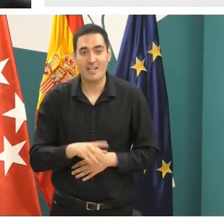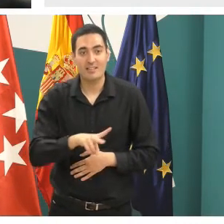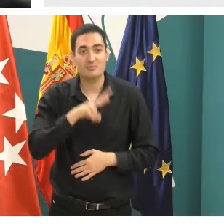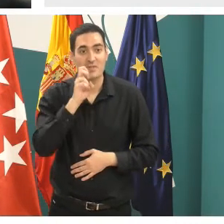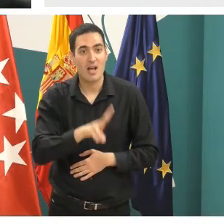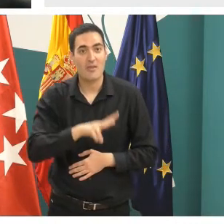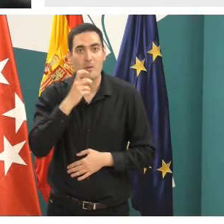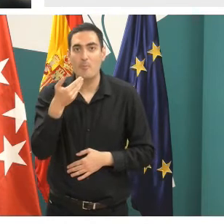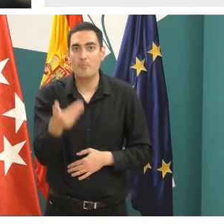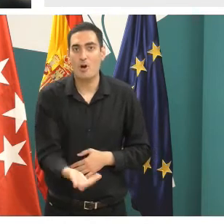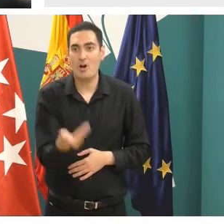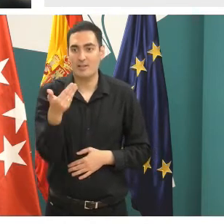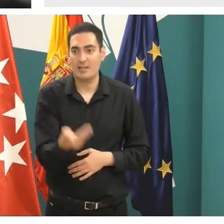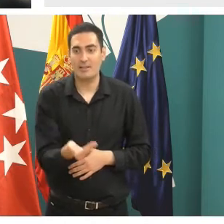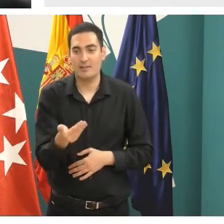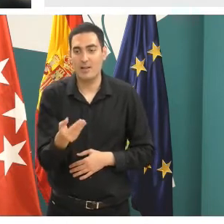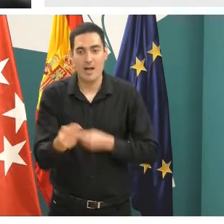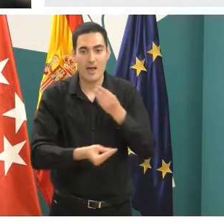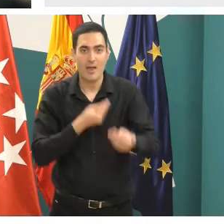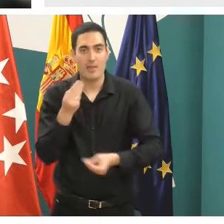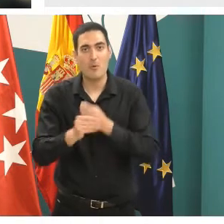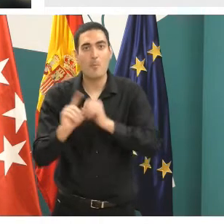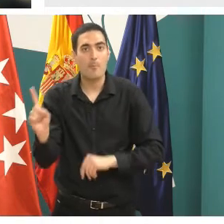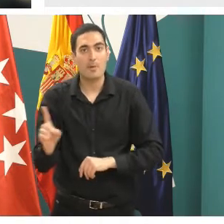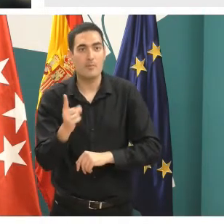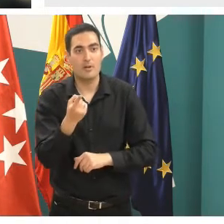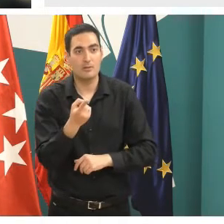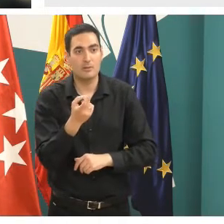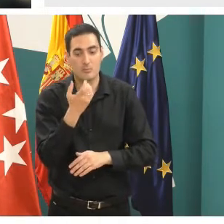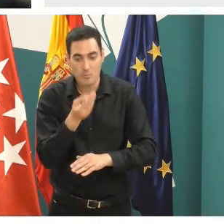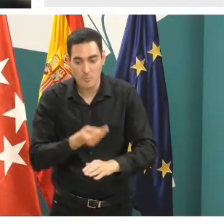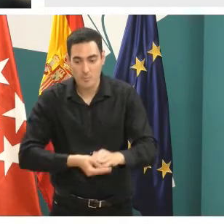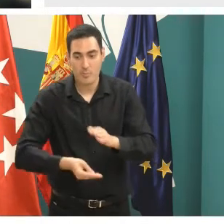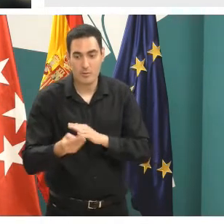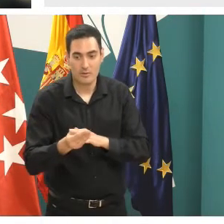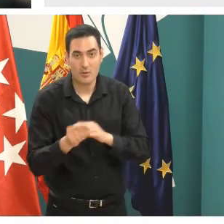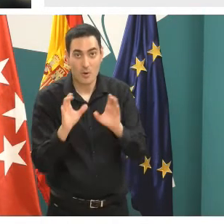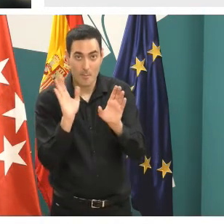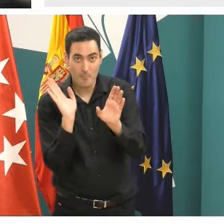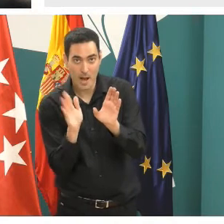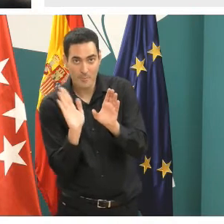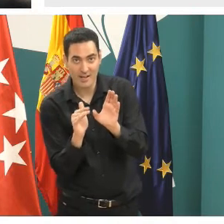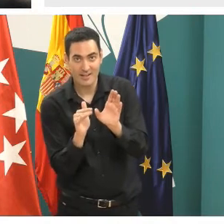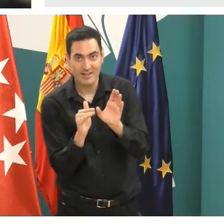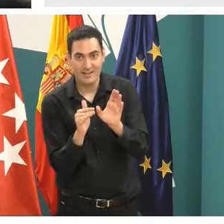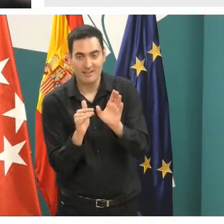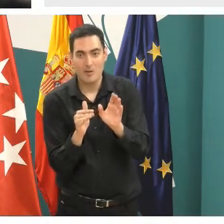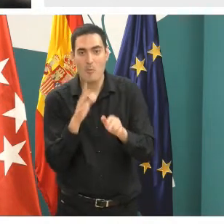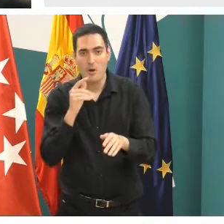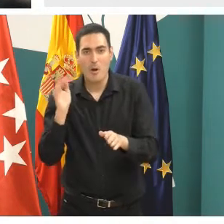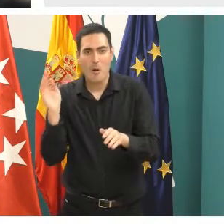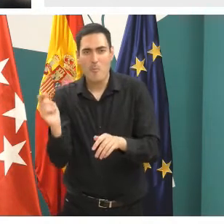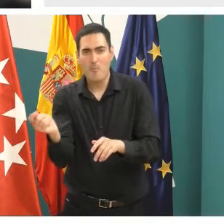que es tan importante, que es lo primero que hacemos al nacer cuando nos dan una palmadita en las nalgas, no por sadismo, sino para